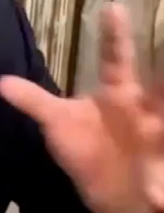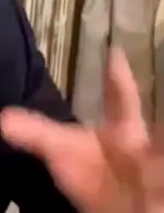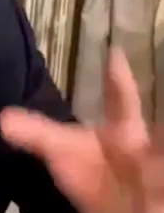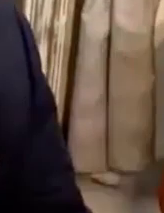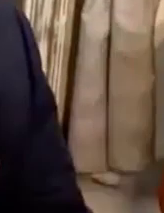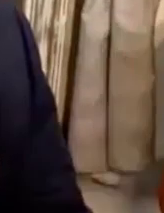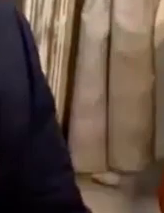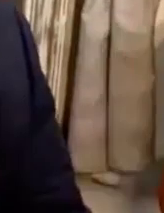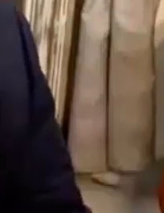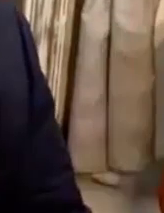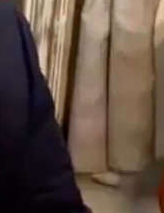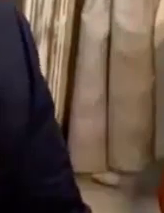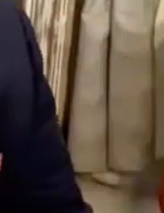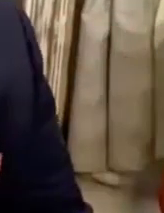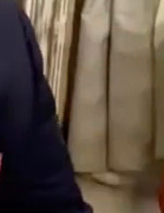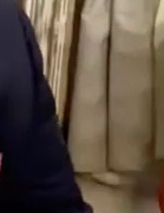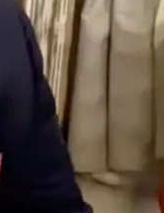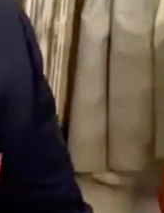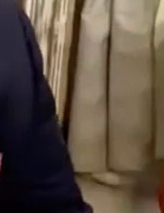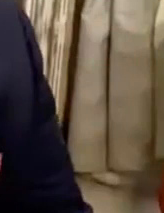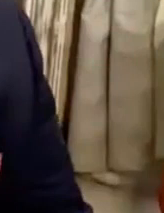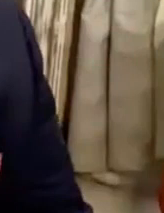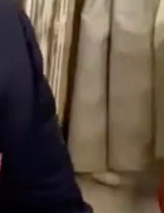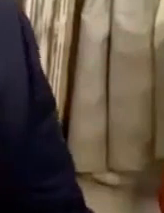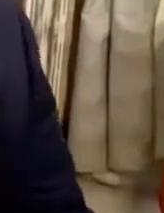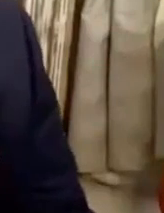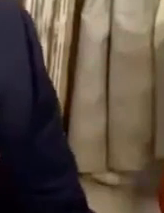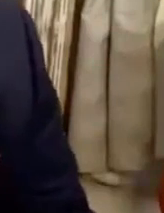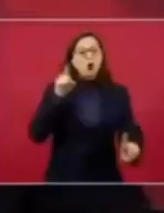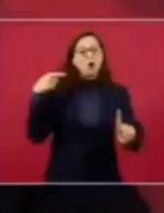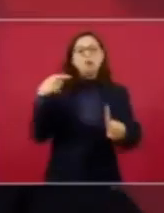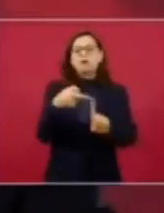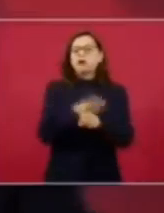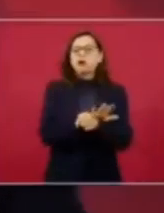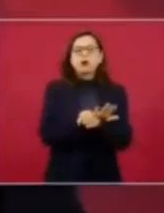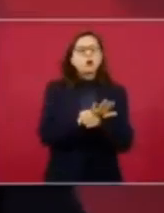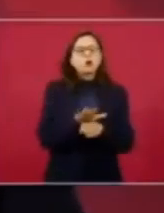y le entramos directo con Daniel Marmolejo después de ver y escuchar al presidente.